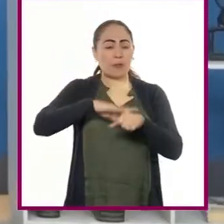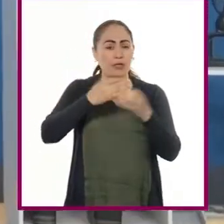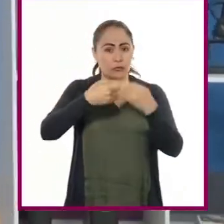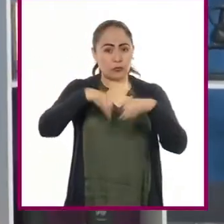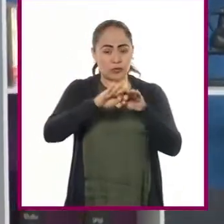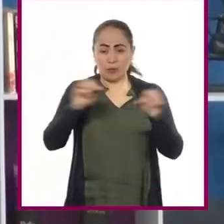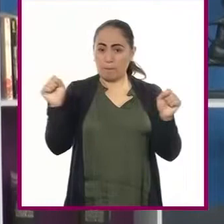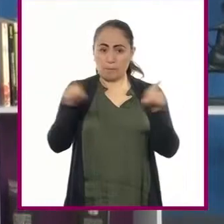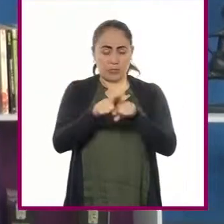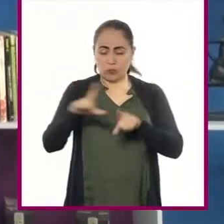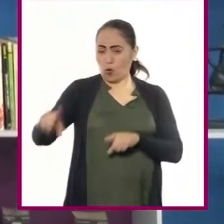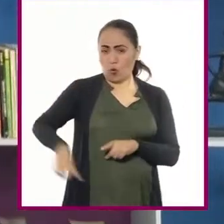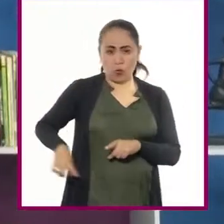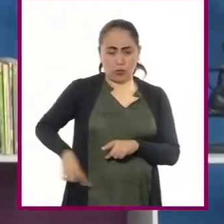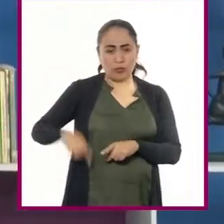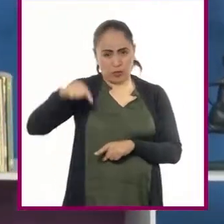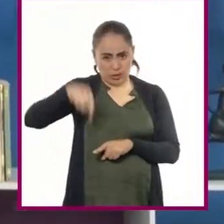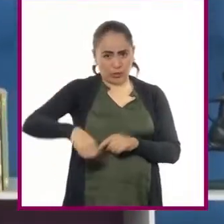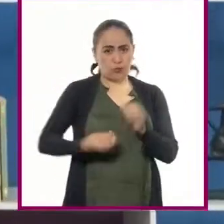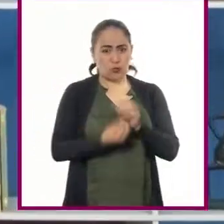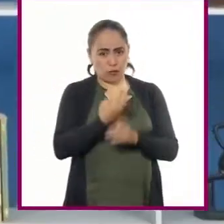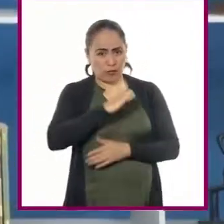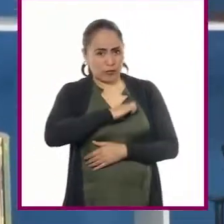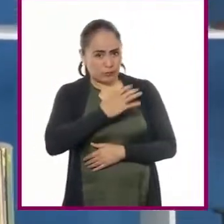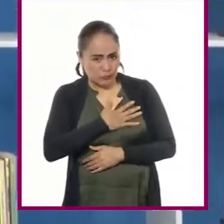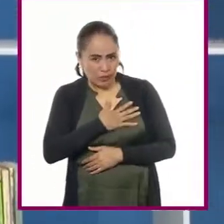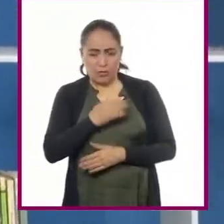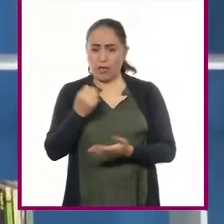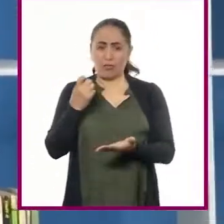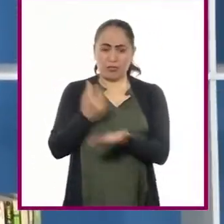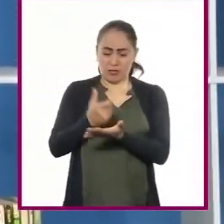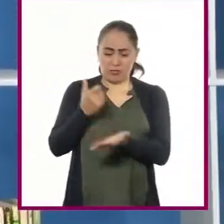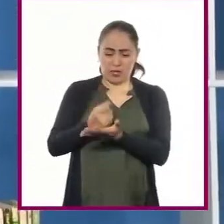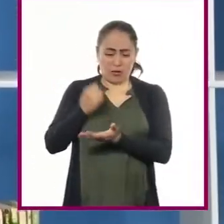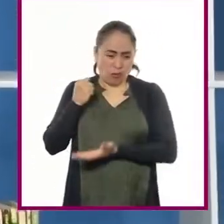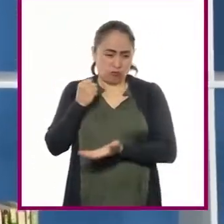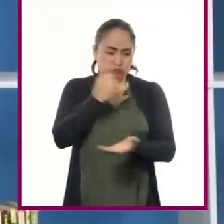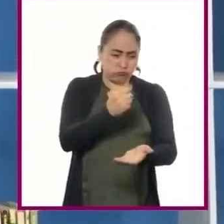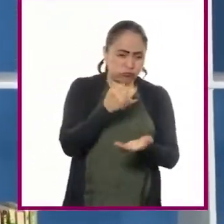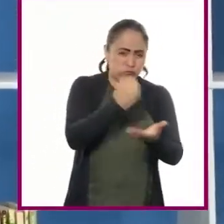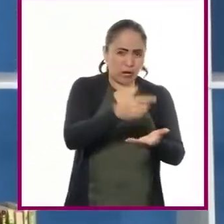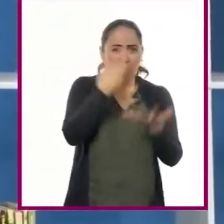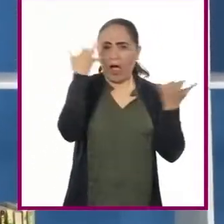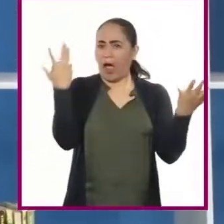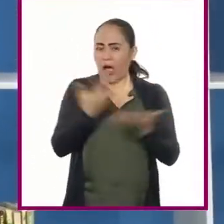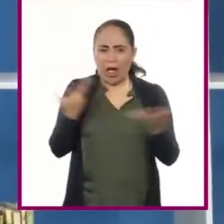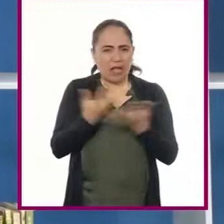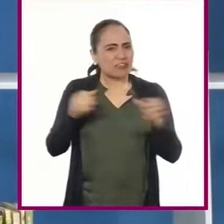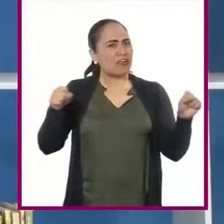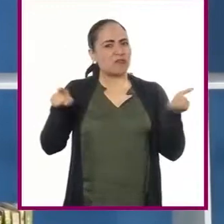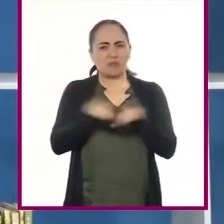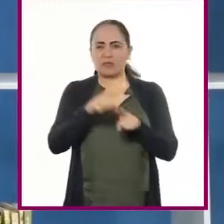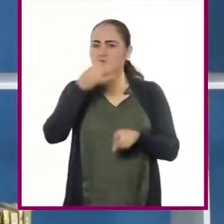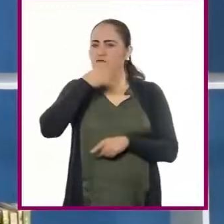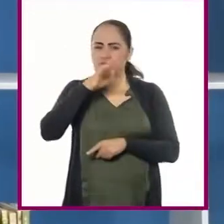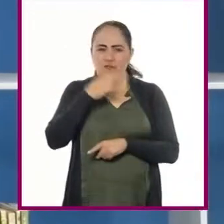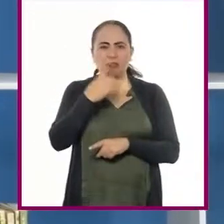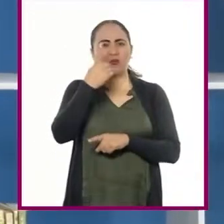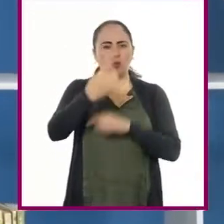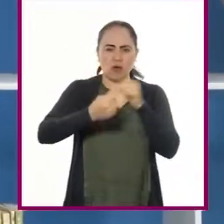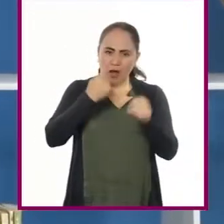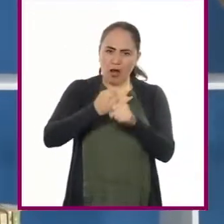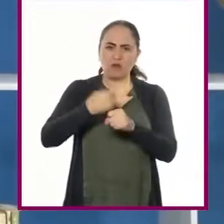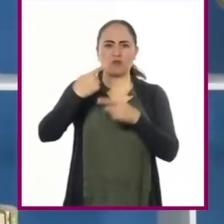Nueva España invertía una gran cantidad de dinero y empeño en su realización año con año.